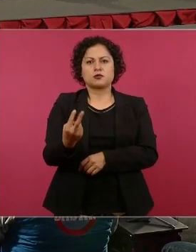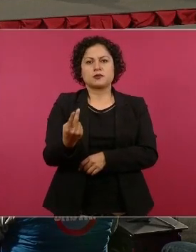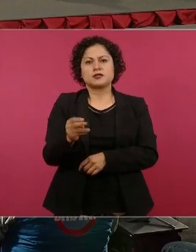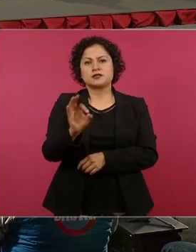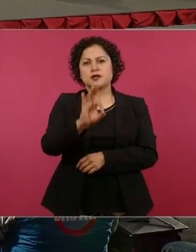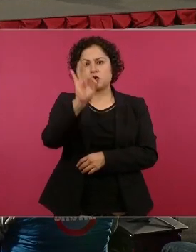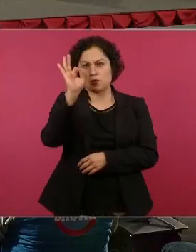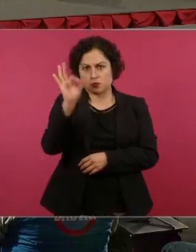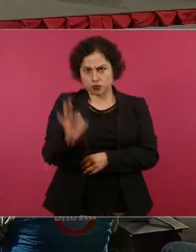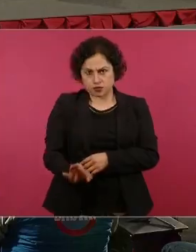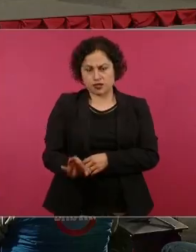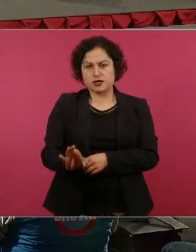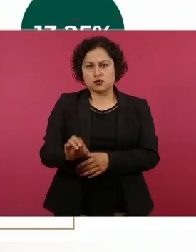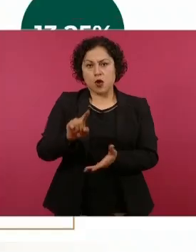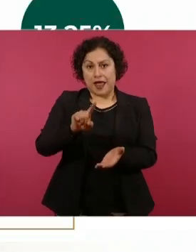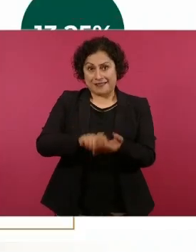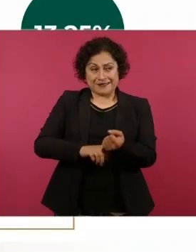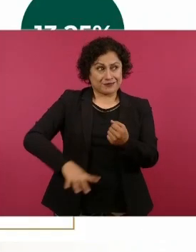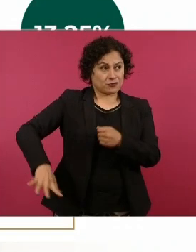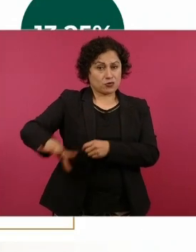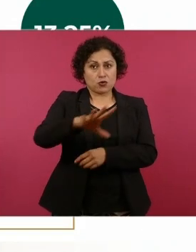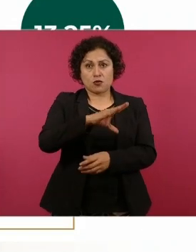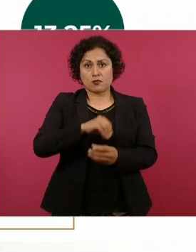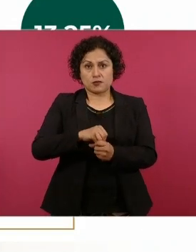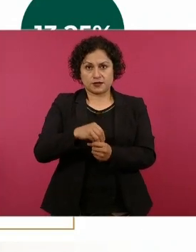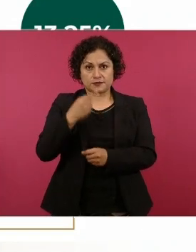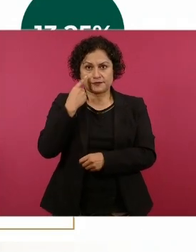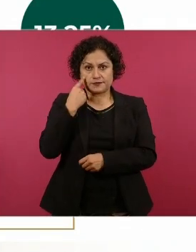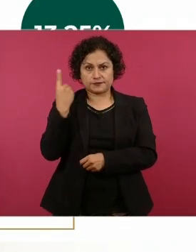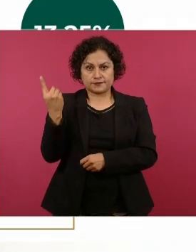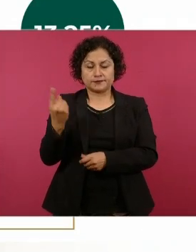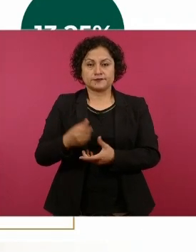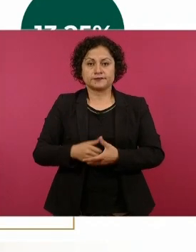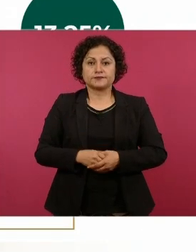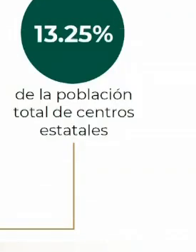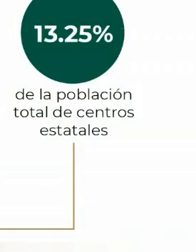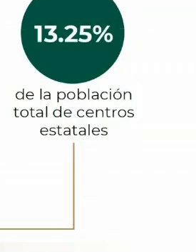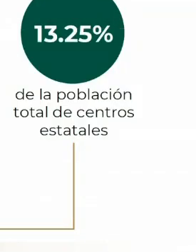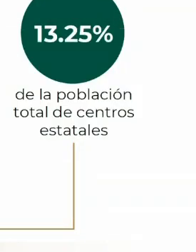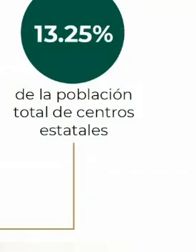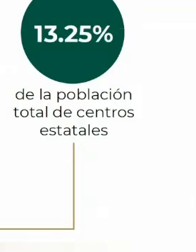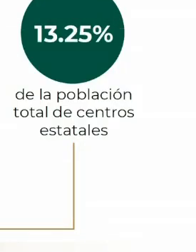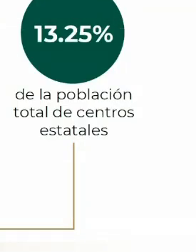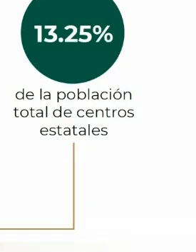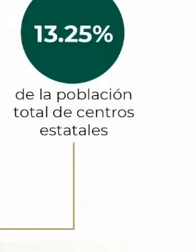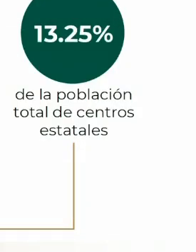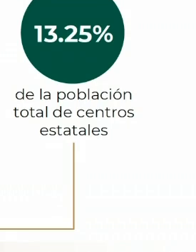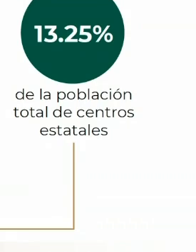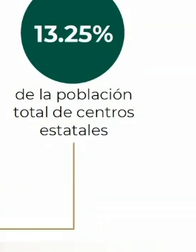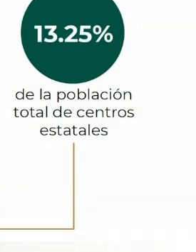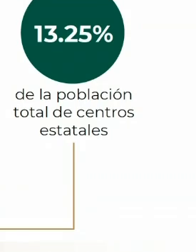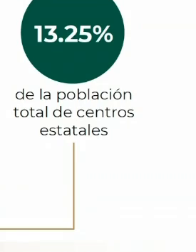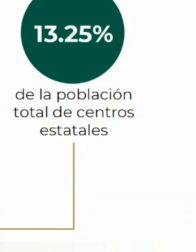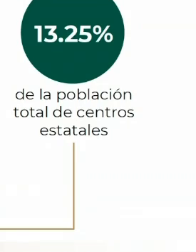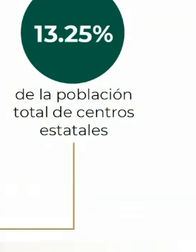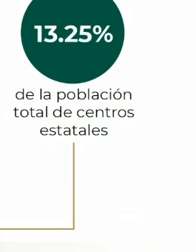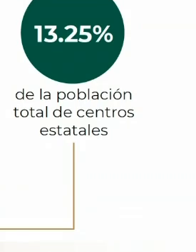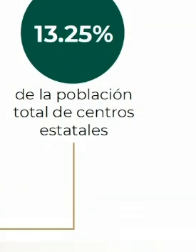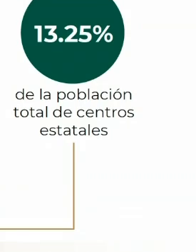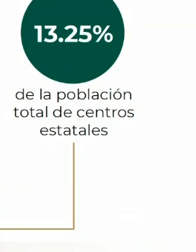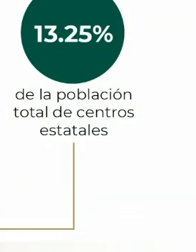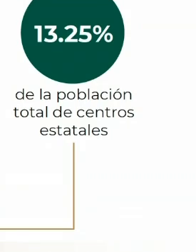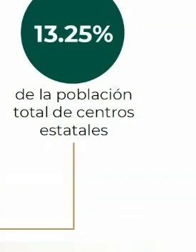13.25% de su población total para participar en este proceso electoral. Finalmente,